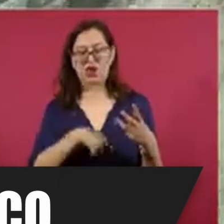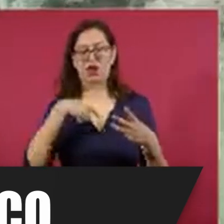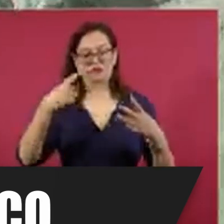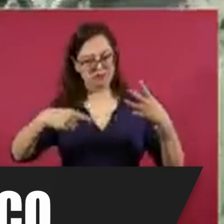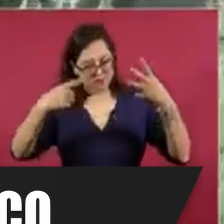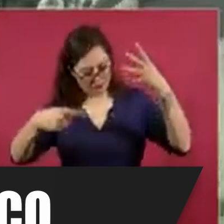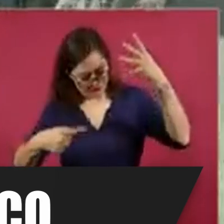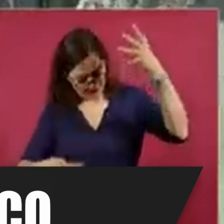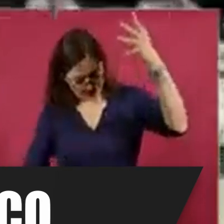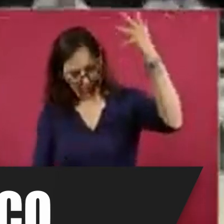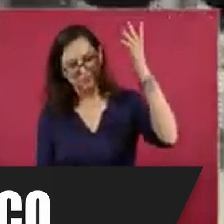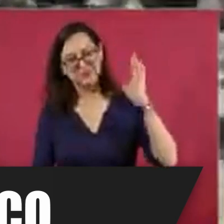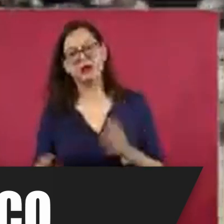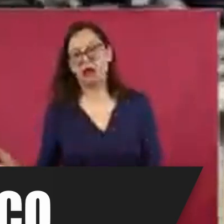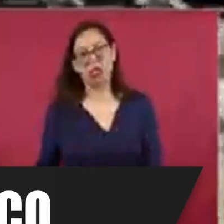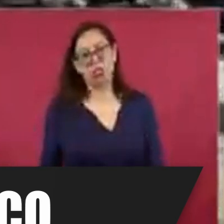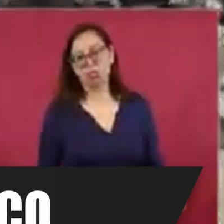etcétera, etcétera, etcétera, etcétera.